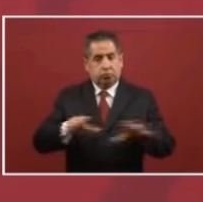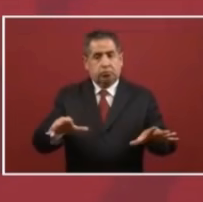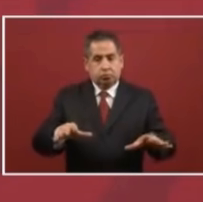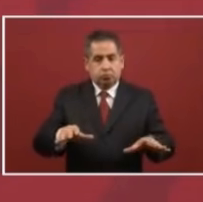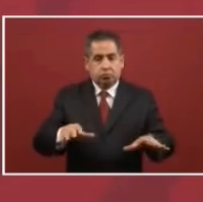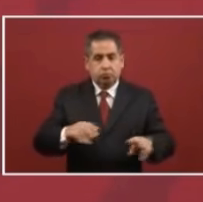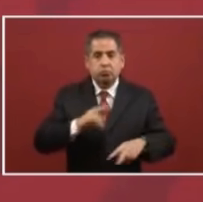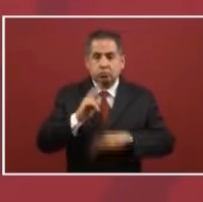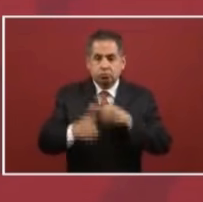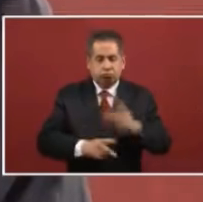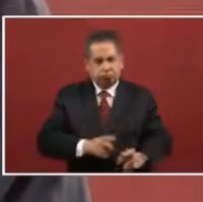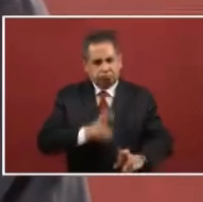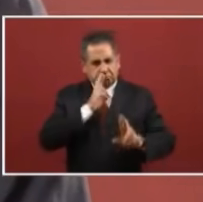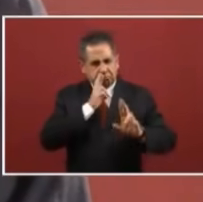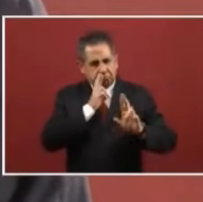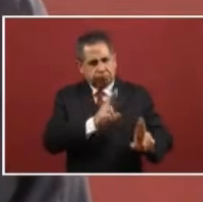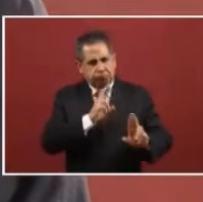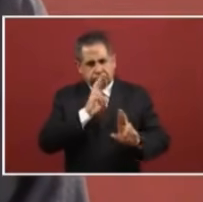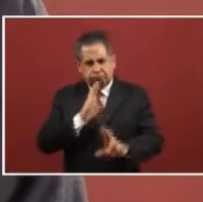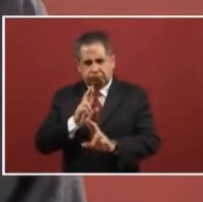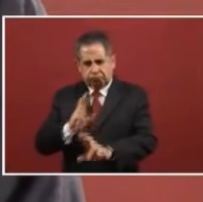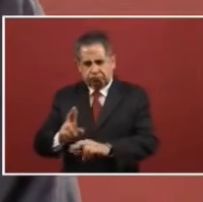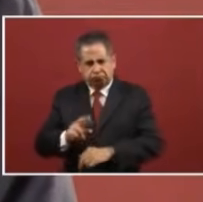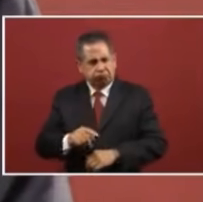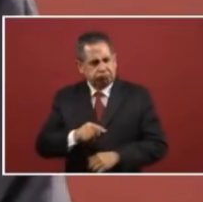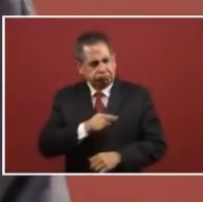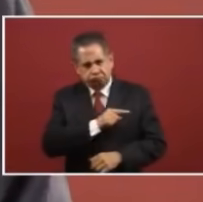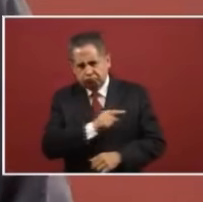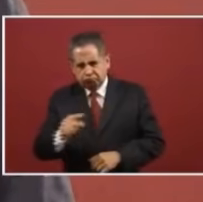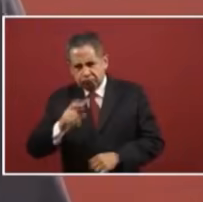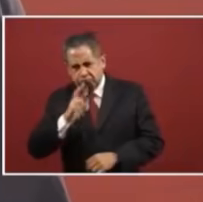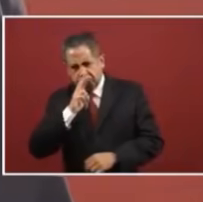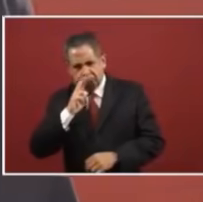porque les voy a contestar a los